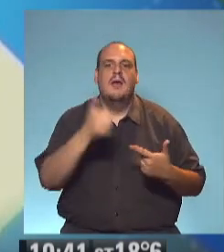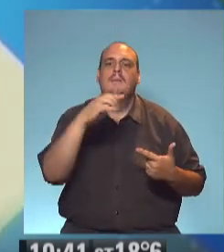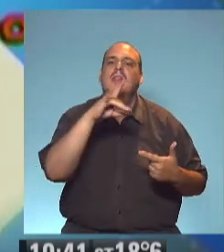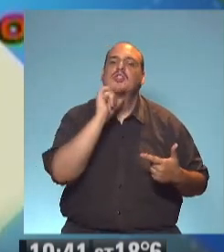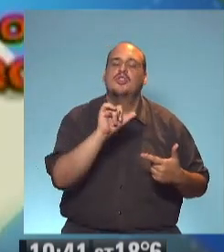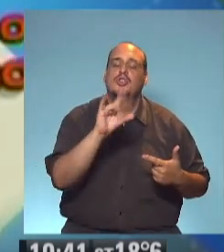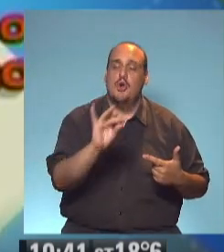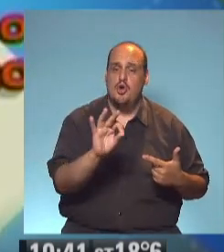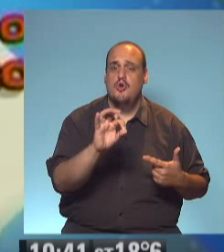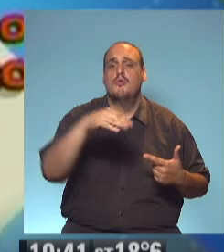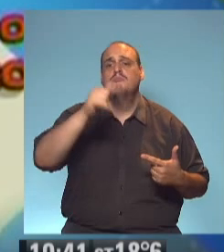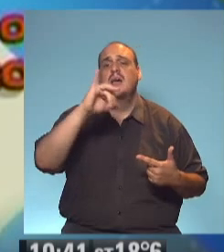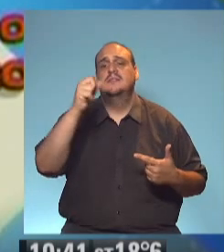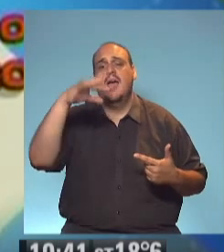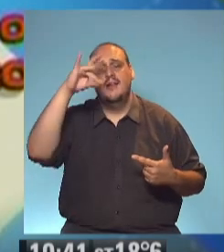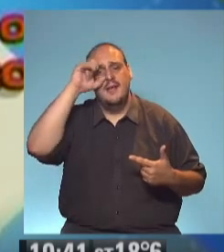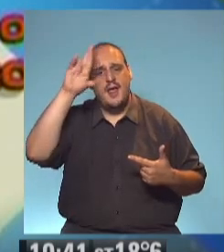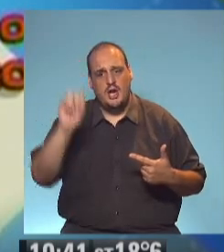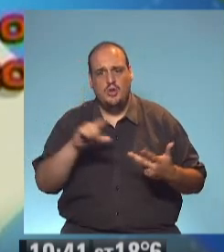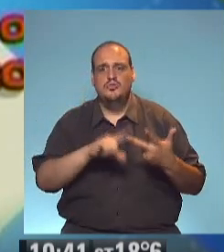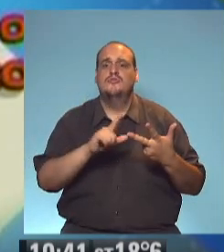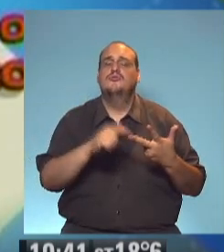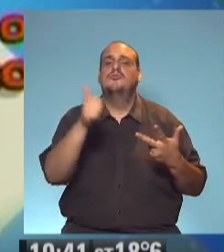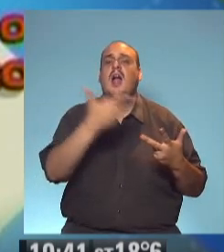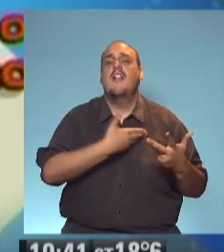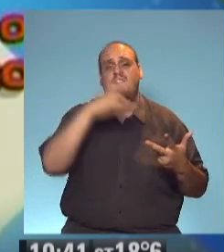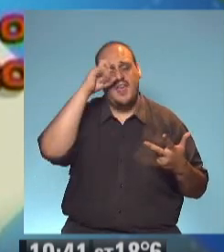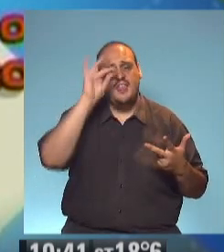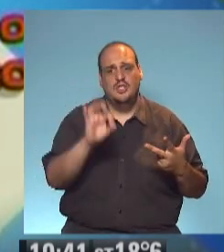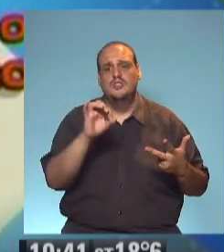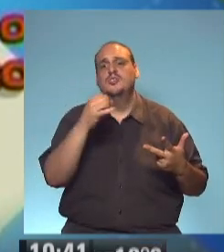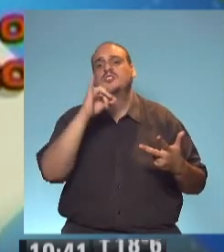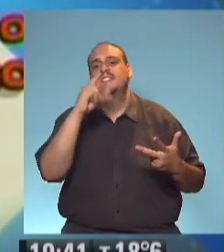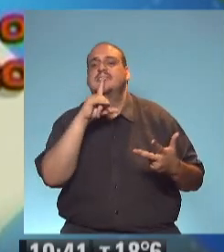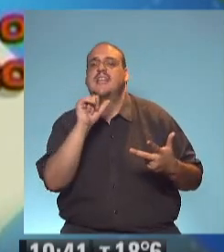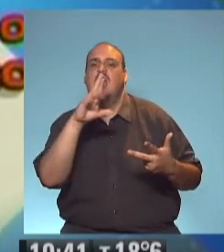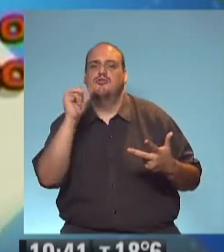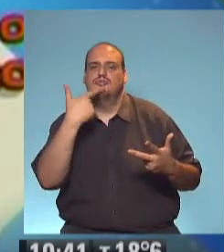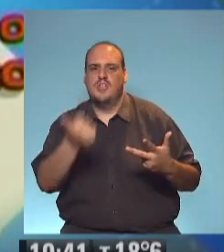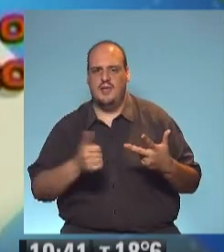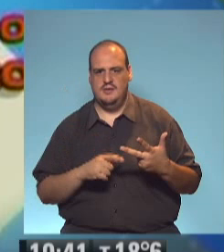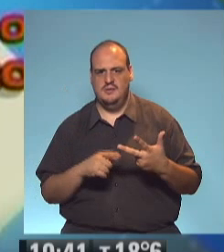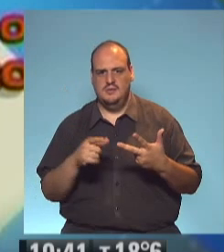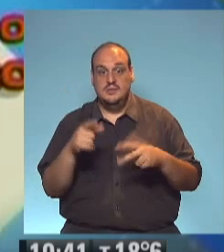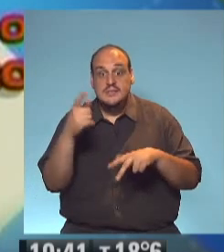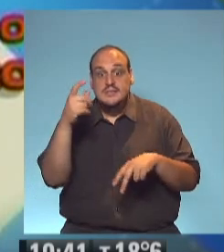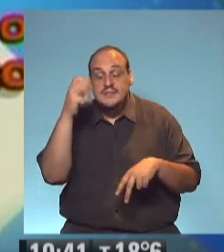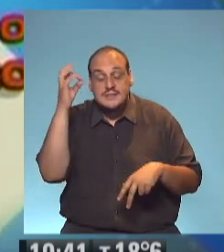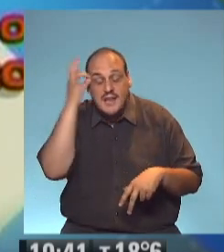y Alfredo Zitarrosa. Tienen 30 segundos, comenzando ya.